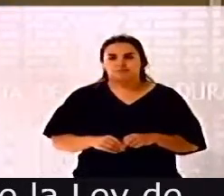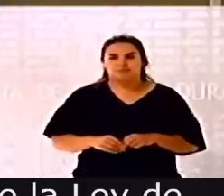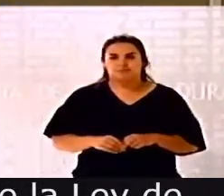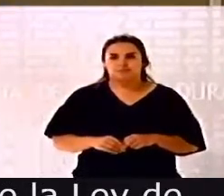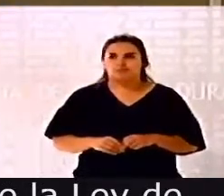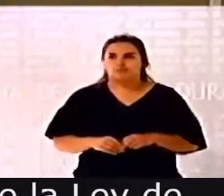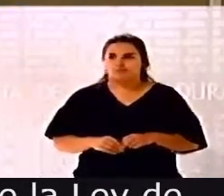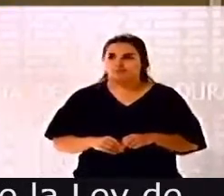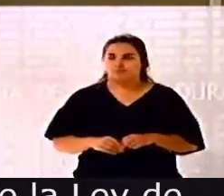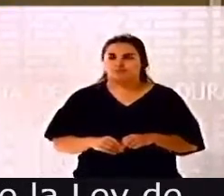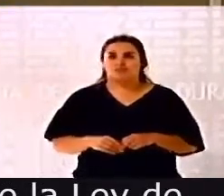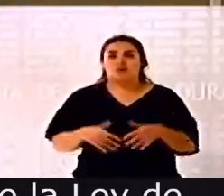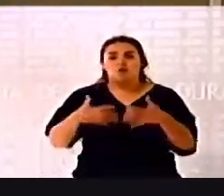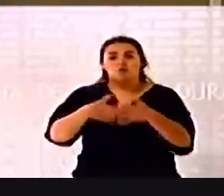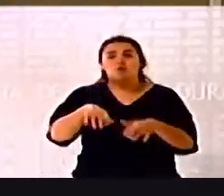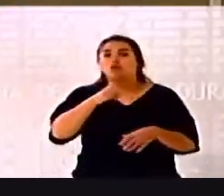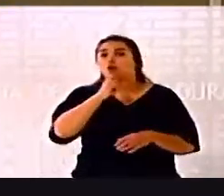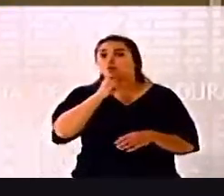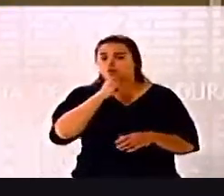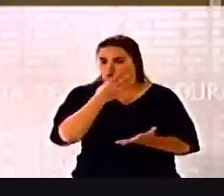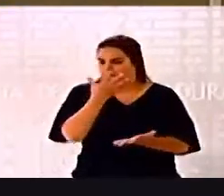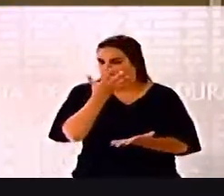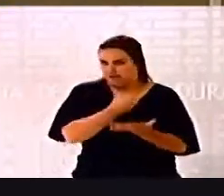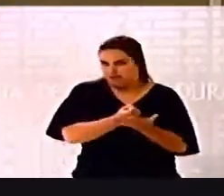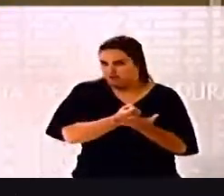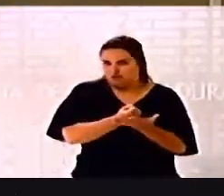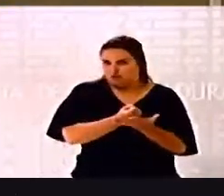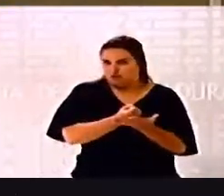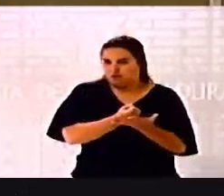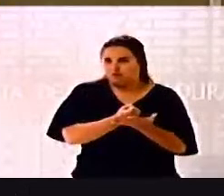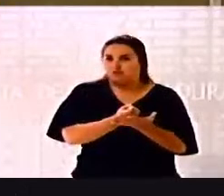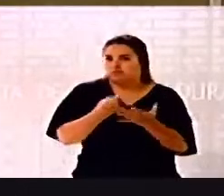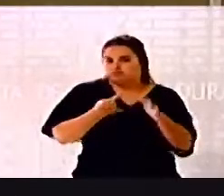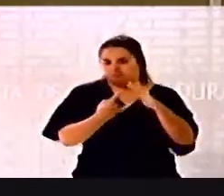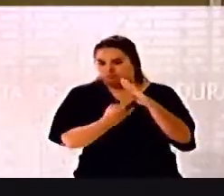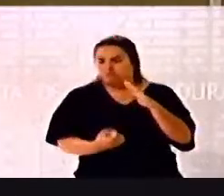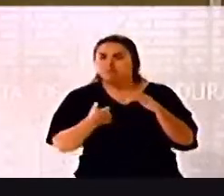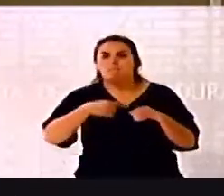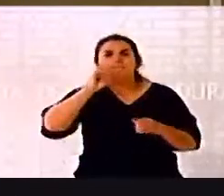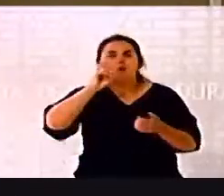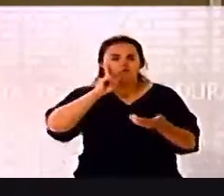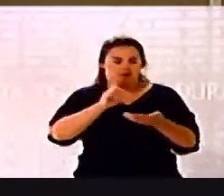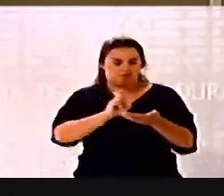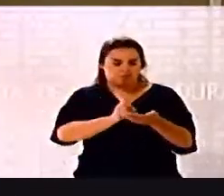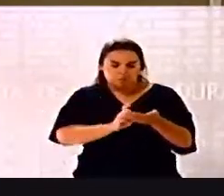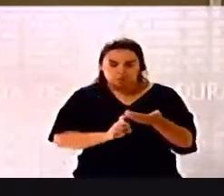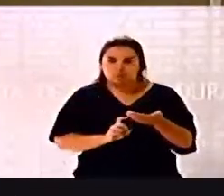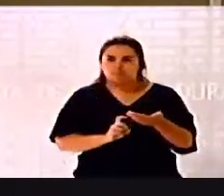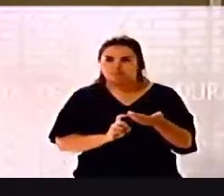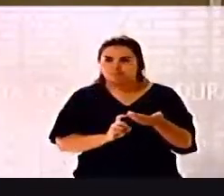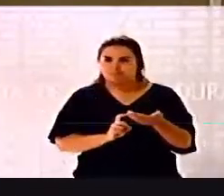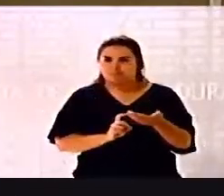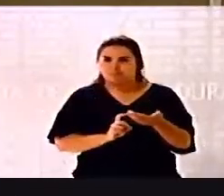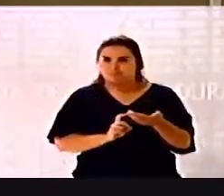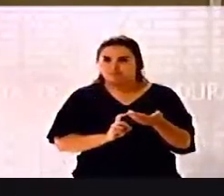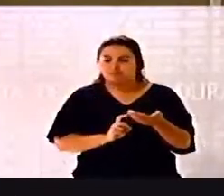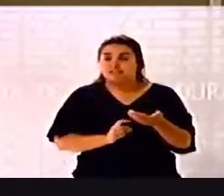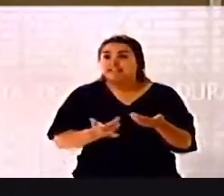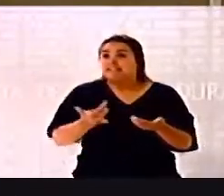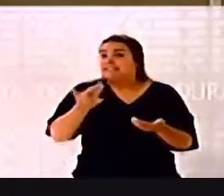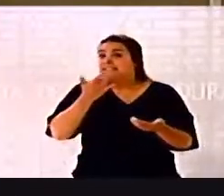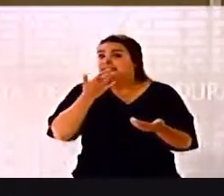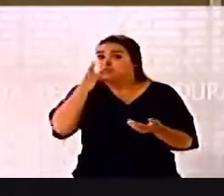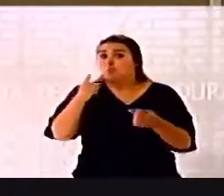Cómo funciona es una aplicación que te bajas a tu móvil, que si en algún momento